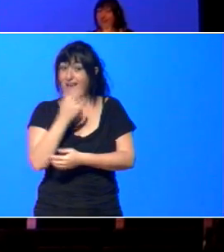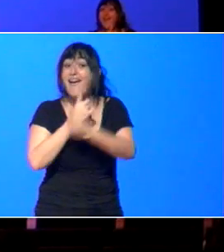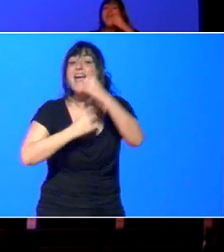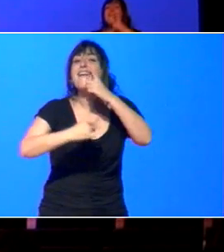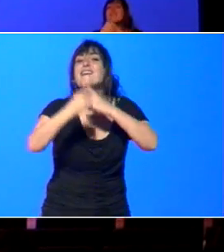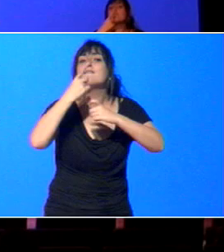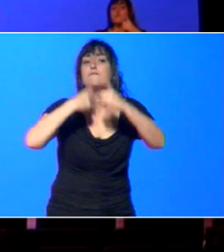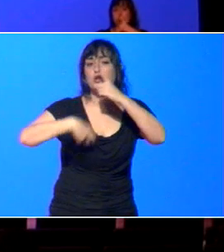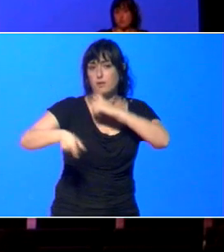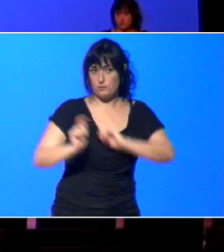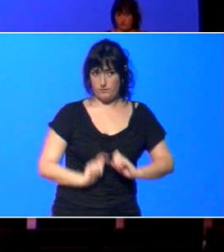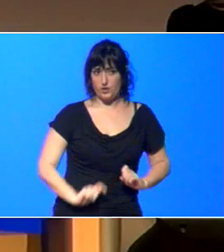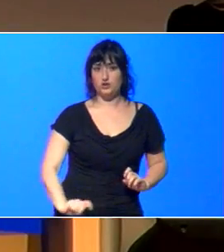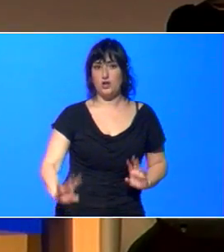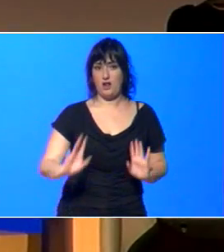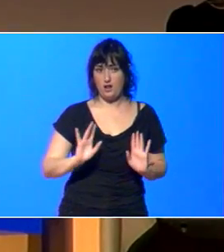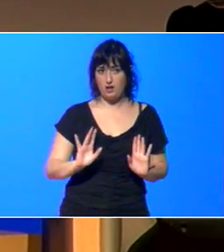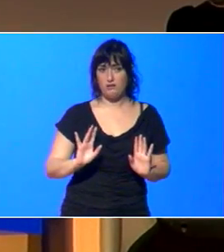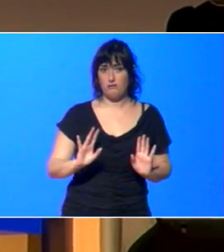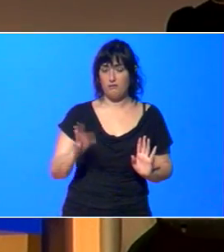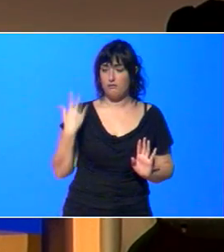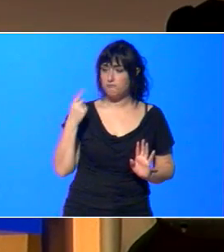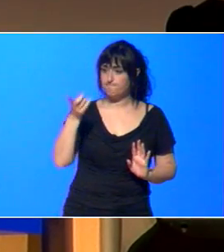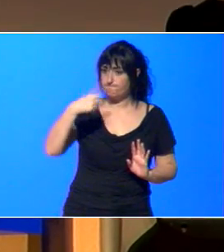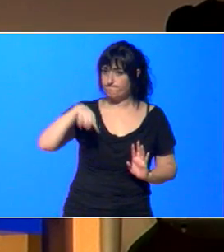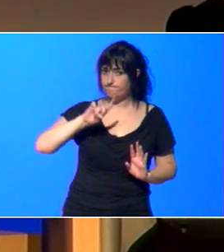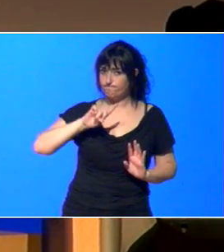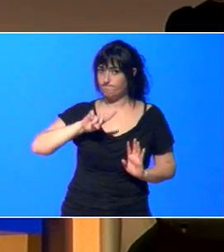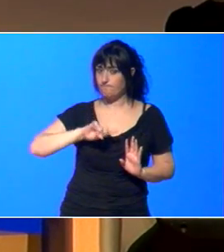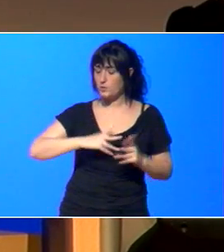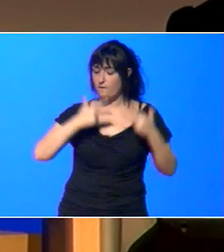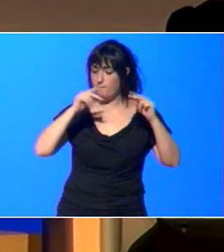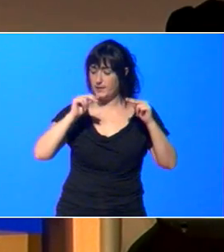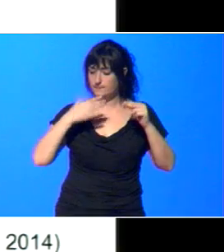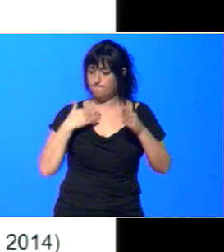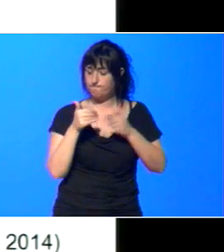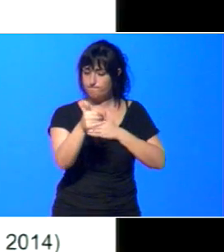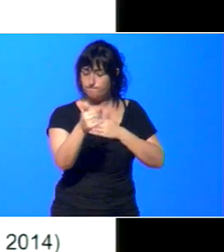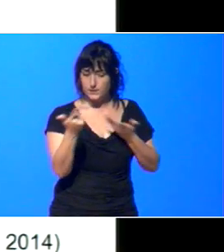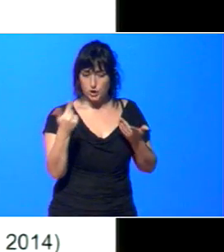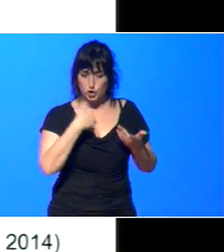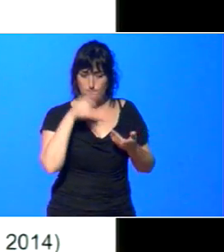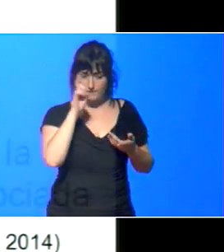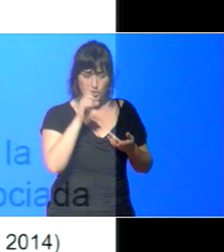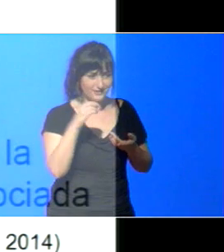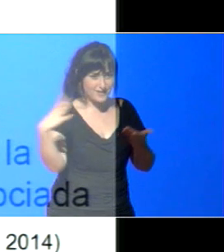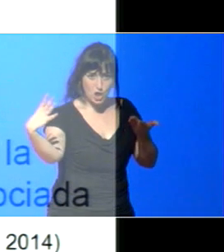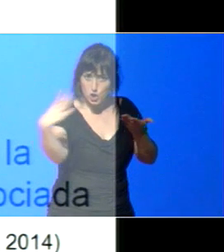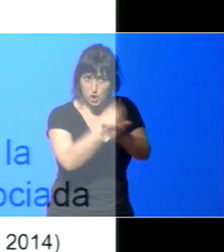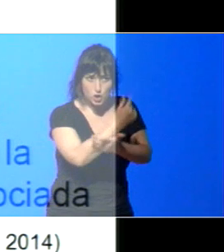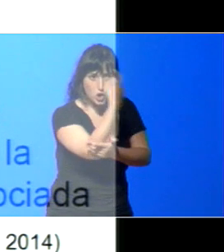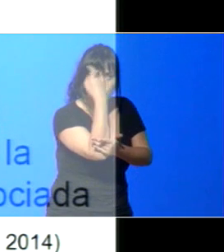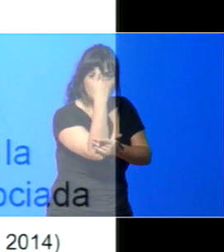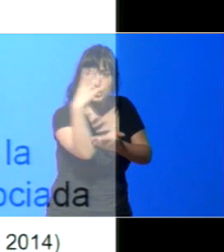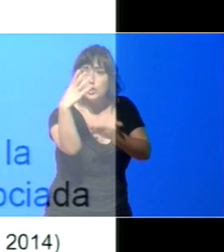y formación profesional, por supuesto, convencidos de que tienen que ser profesores y profesoras de todos sus alumnos, y no,